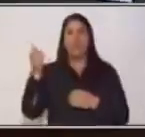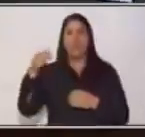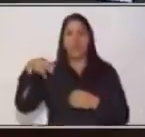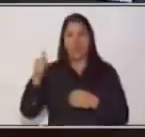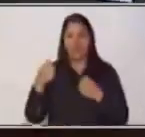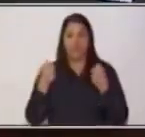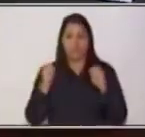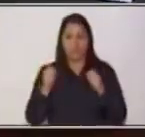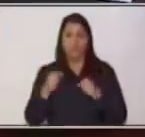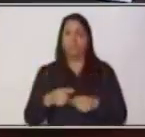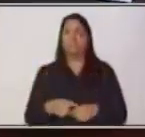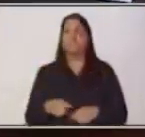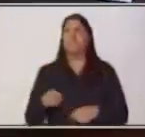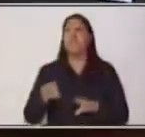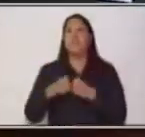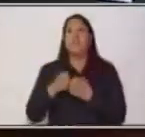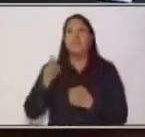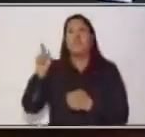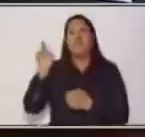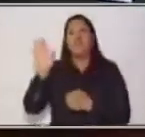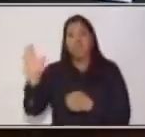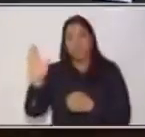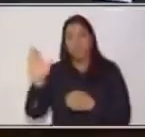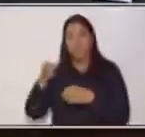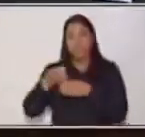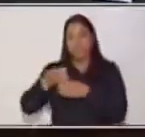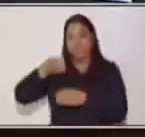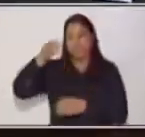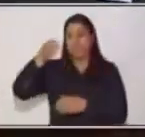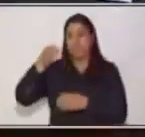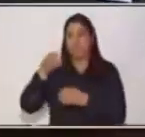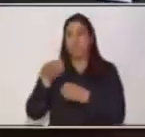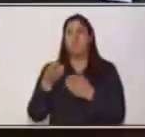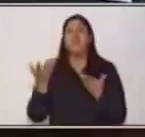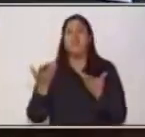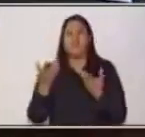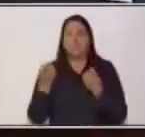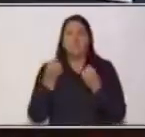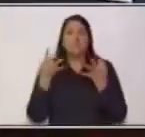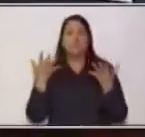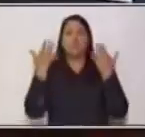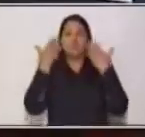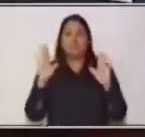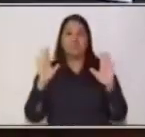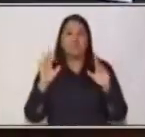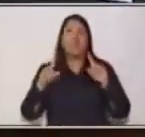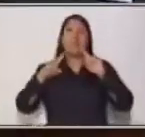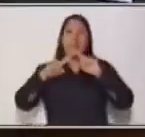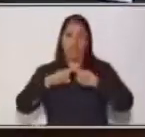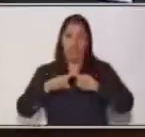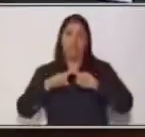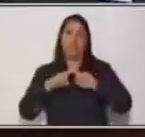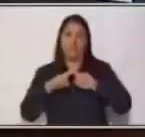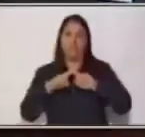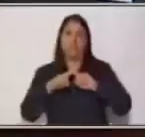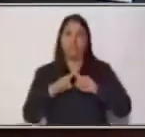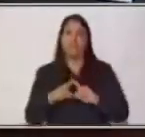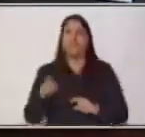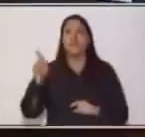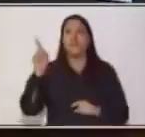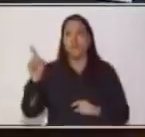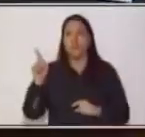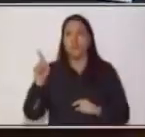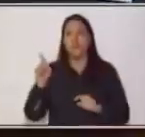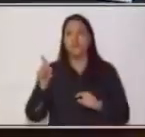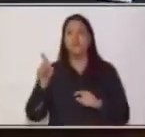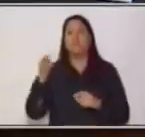de refresco que ella prepara le llamamos X. Esta cantidad de refresco es la que Ana